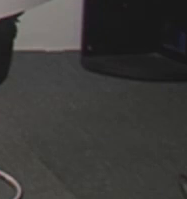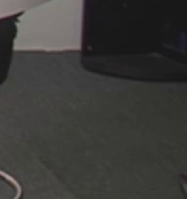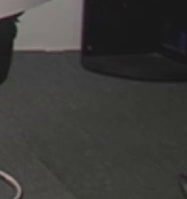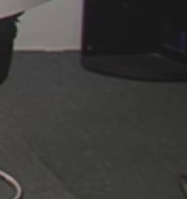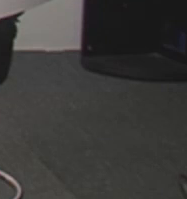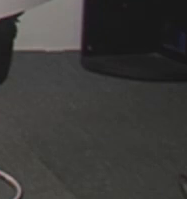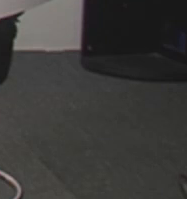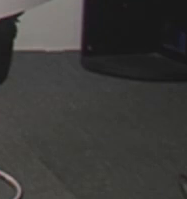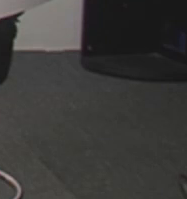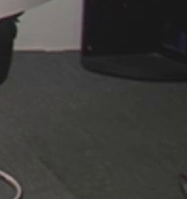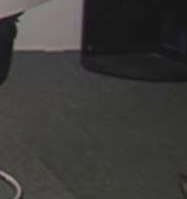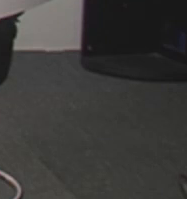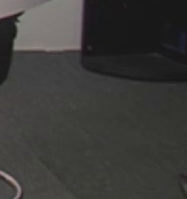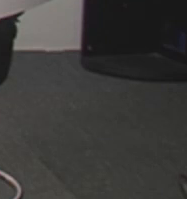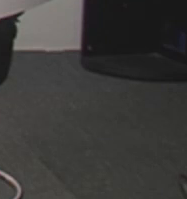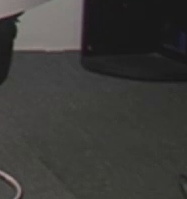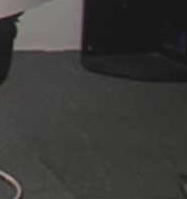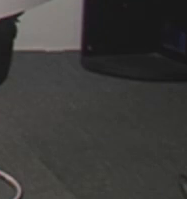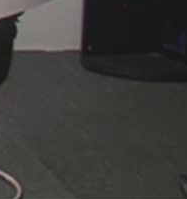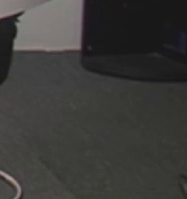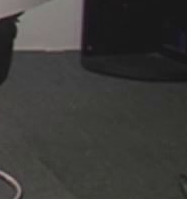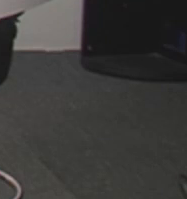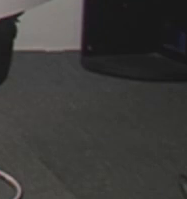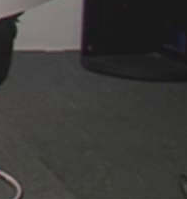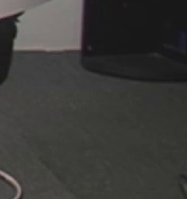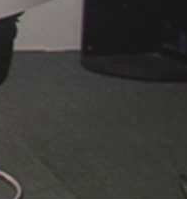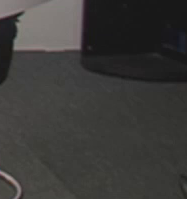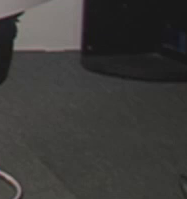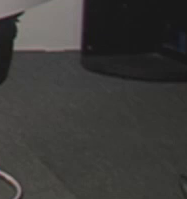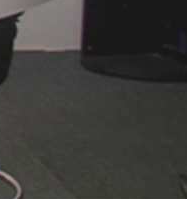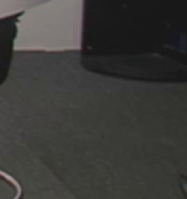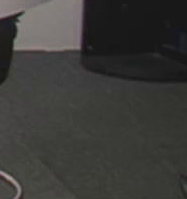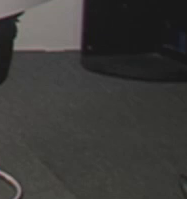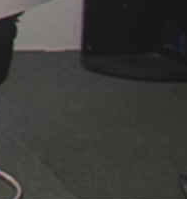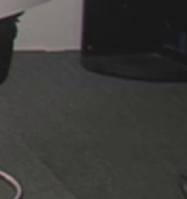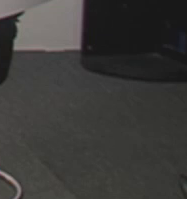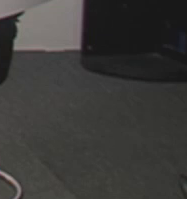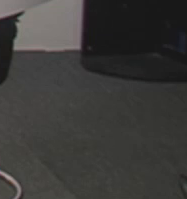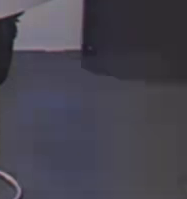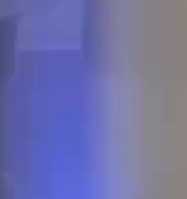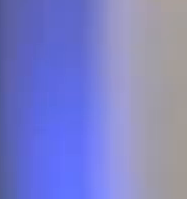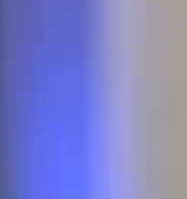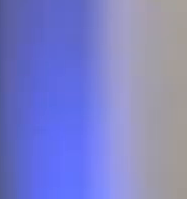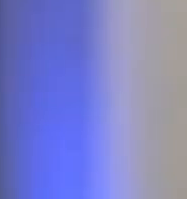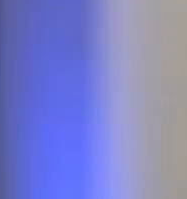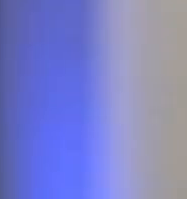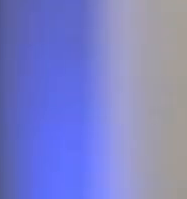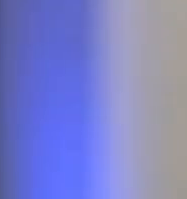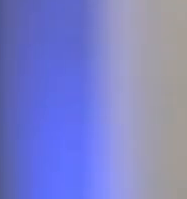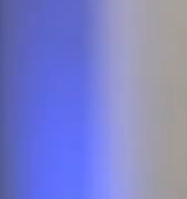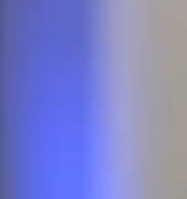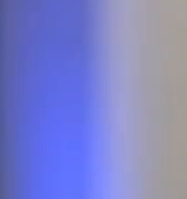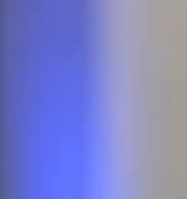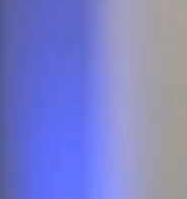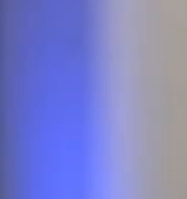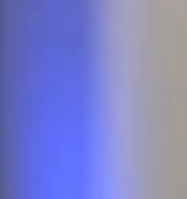Sin embargo, la mayoría de colegas coincidimos en que llamar otra vez a la ministra cuando acabamos de estar con ella